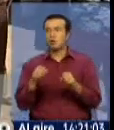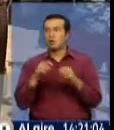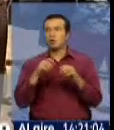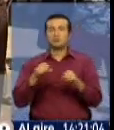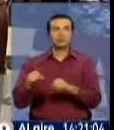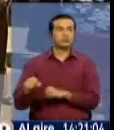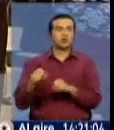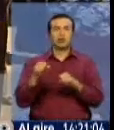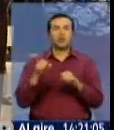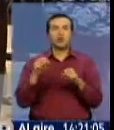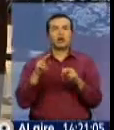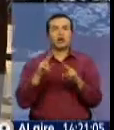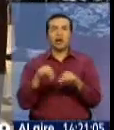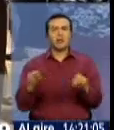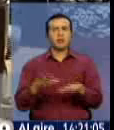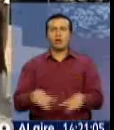terremotos,